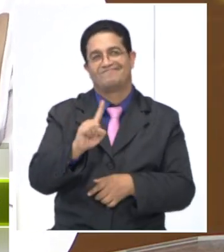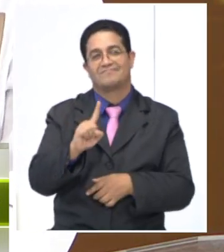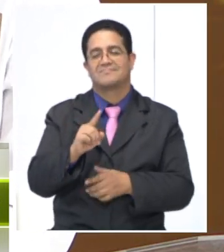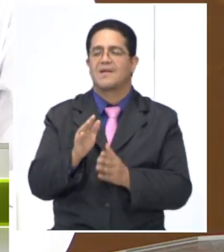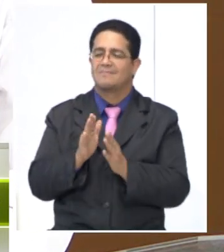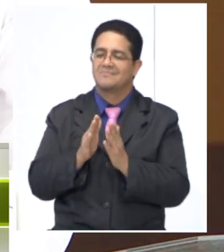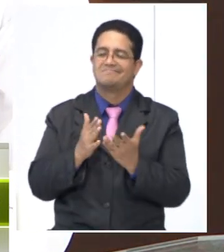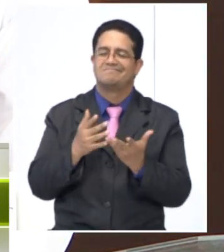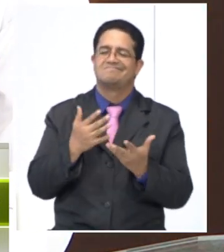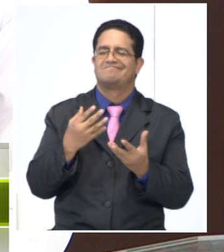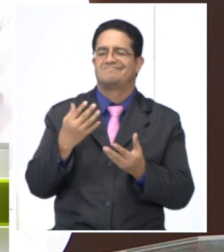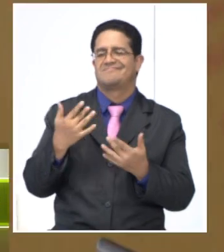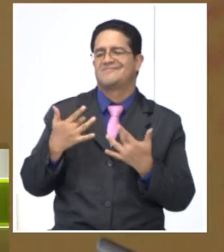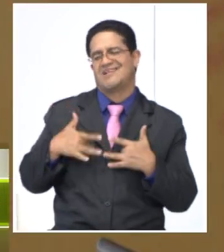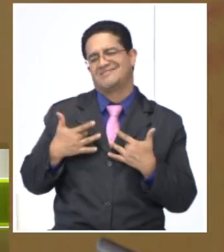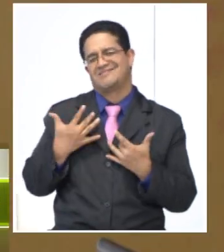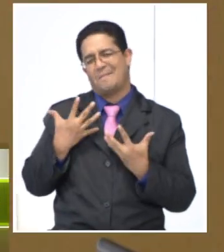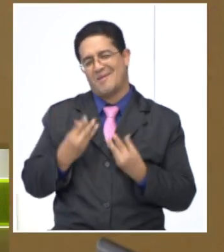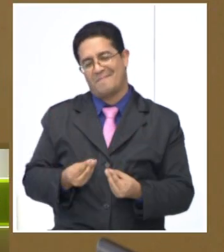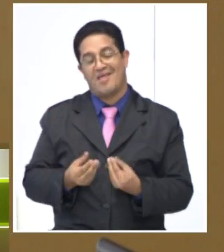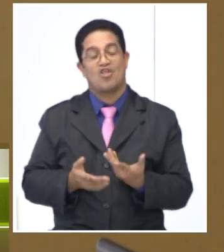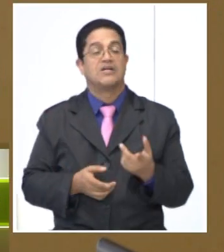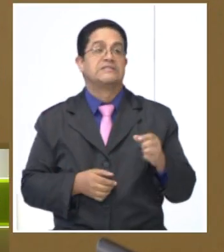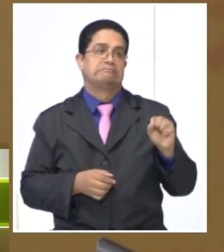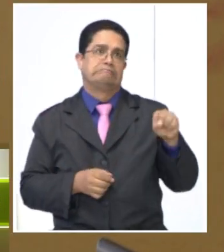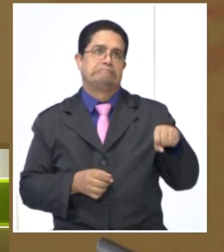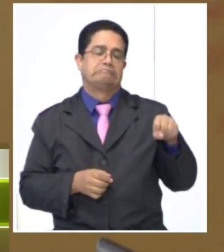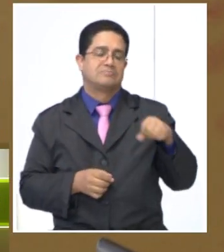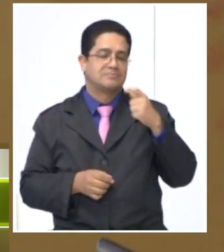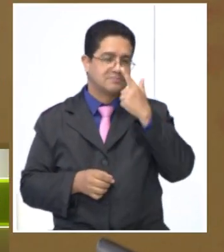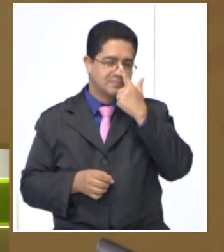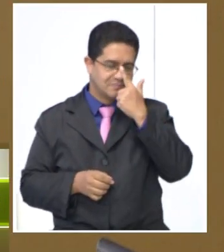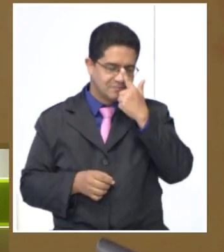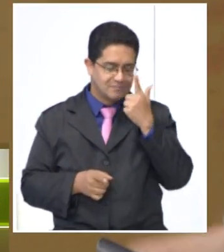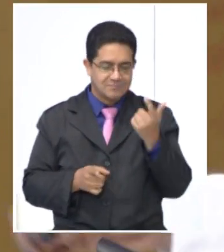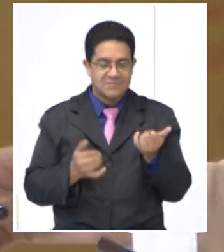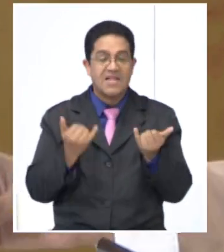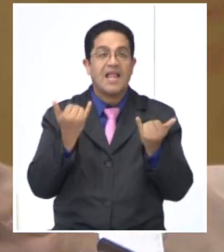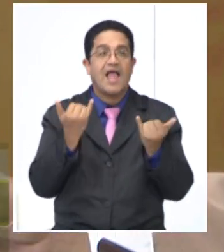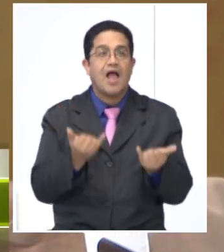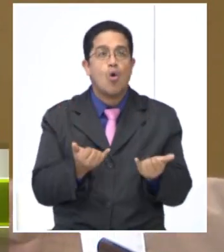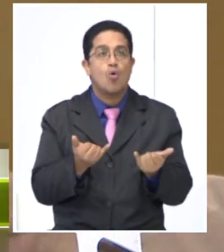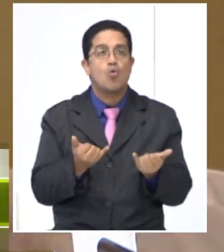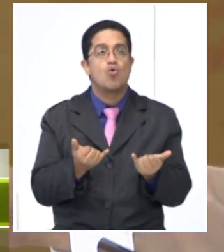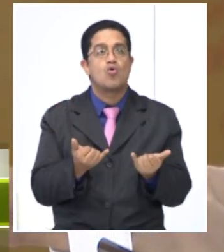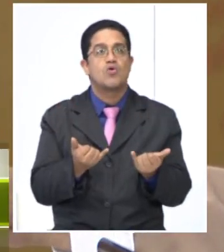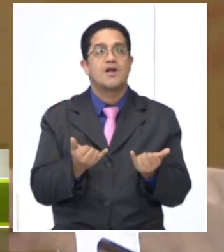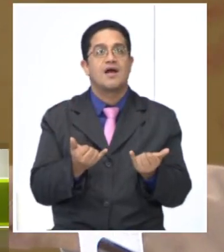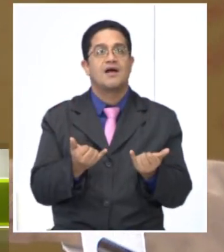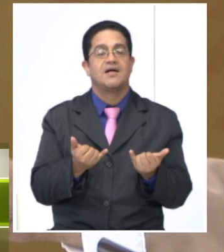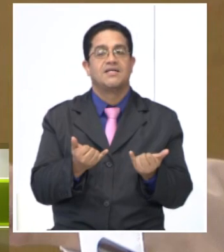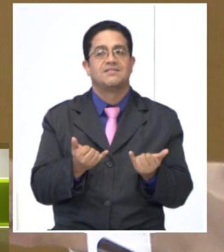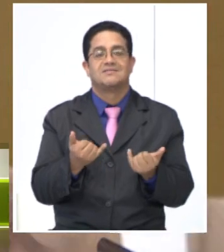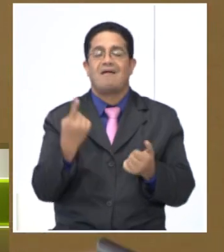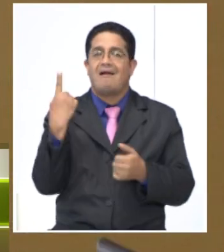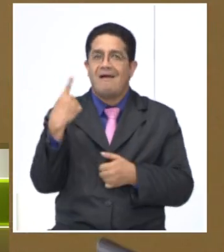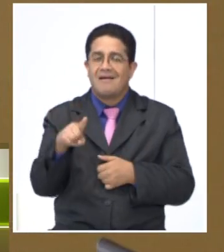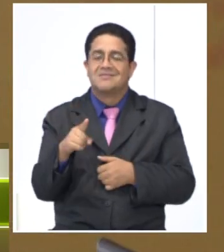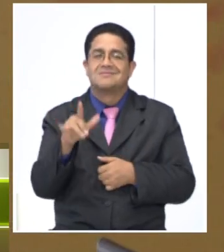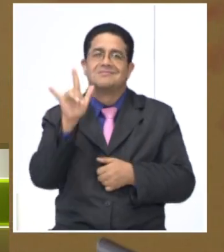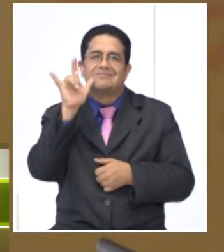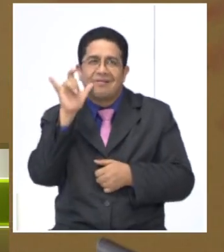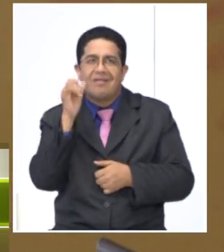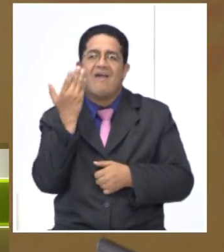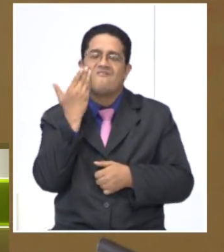poco deprimidos o mal. Sí, partiendo incluso de lo que dices, ahora mismo estamos en una atmósfera totalmente rodeada de redes sociales